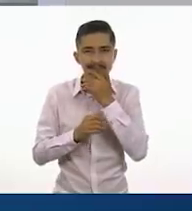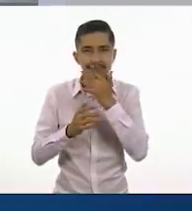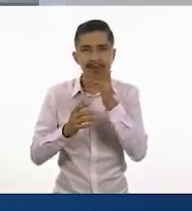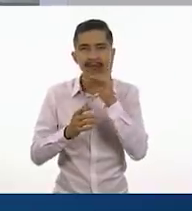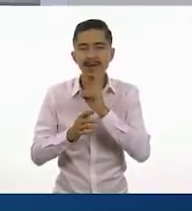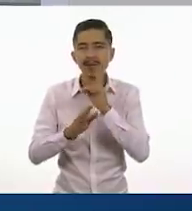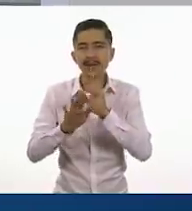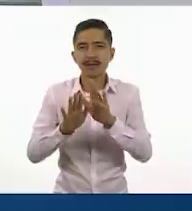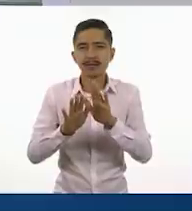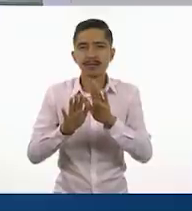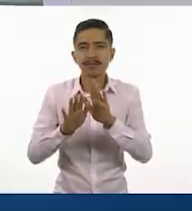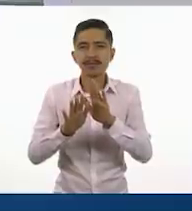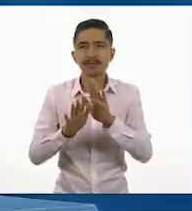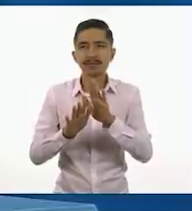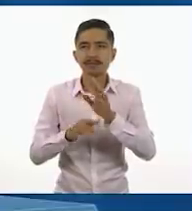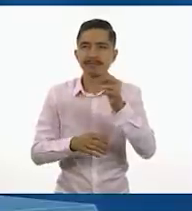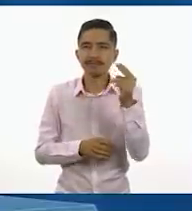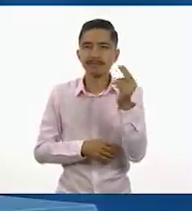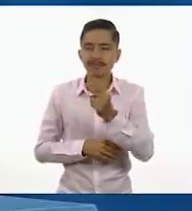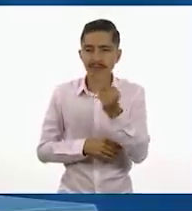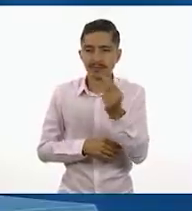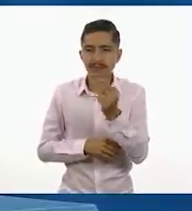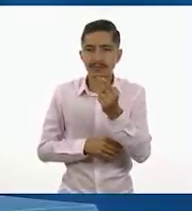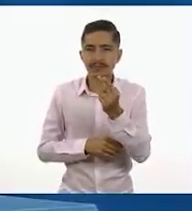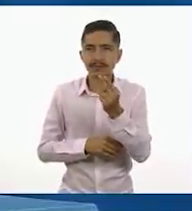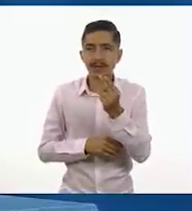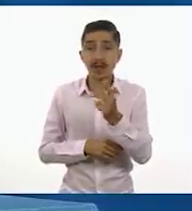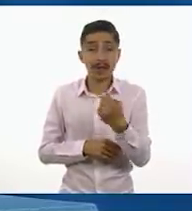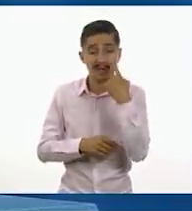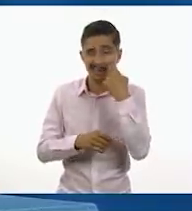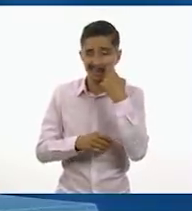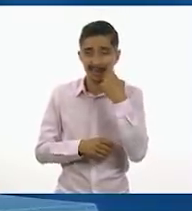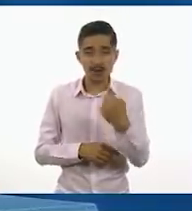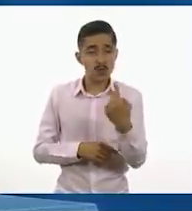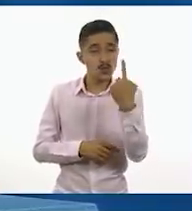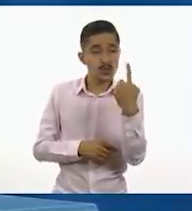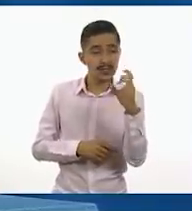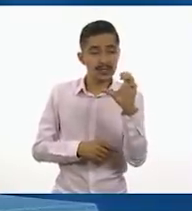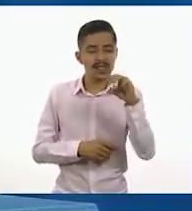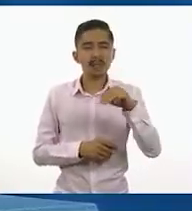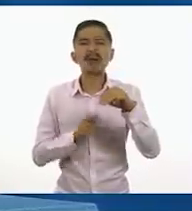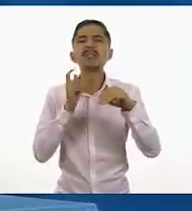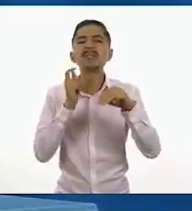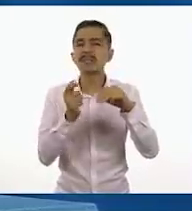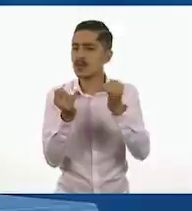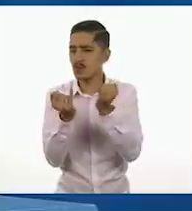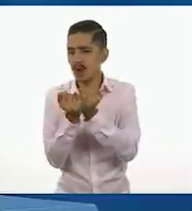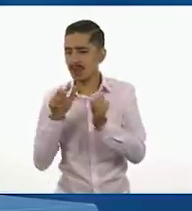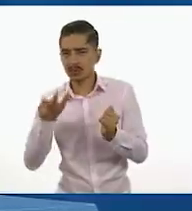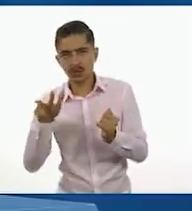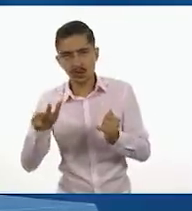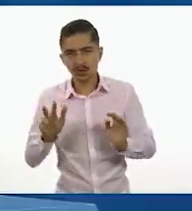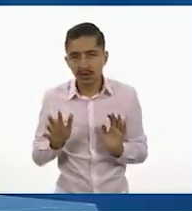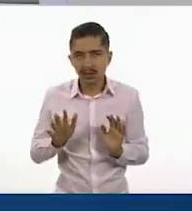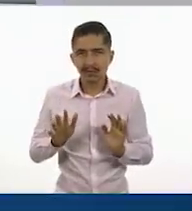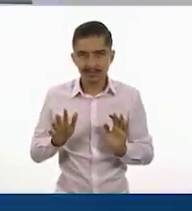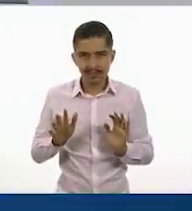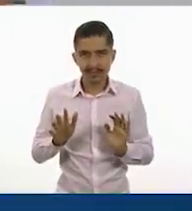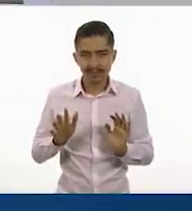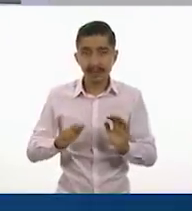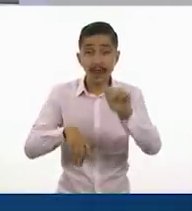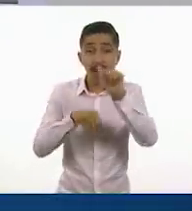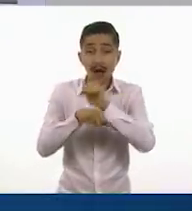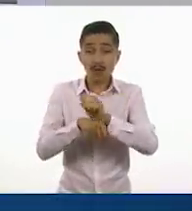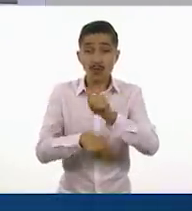A ver, tendríamos que. 1 centímetro es igual a 18. 18. Ajá. Ahora, si nos dice que el